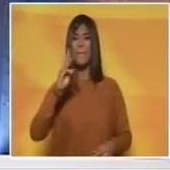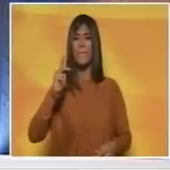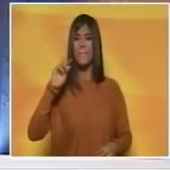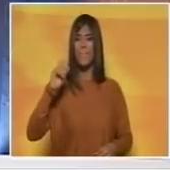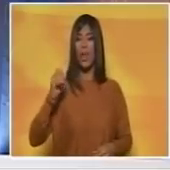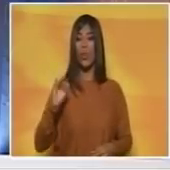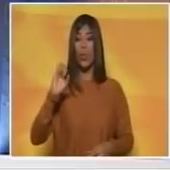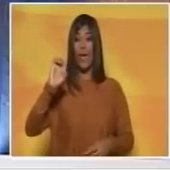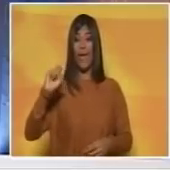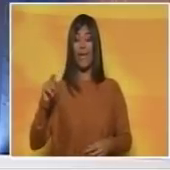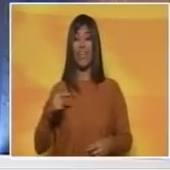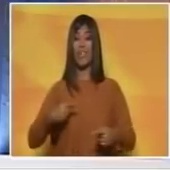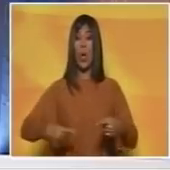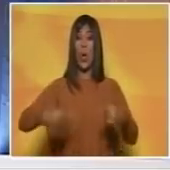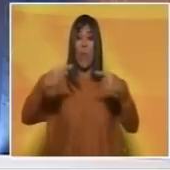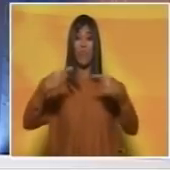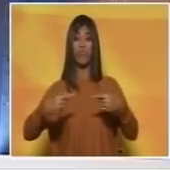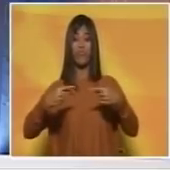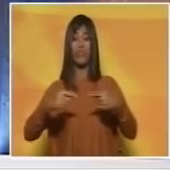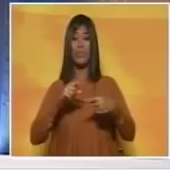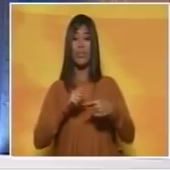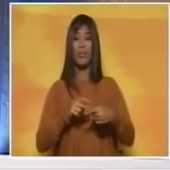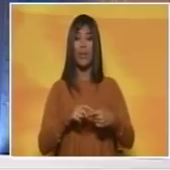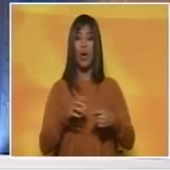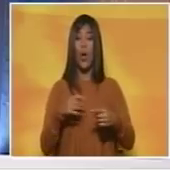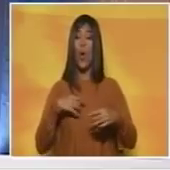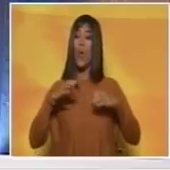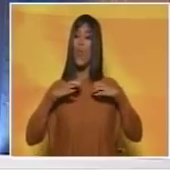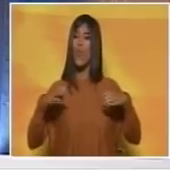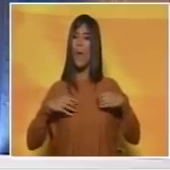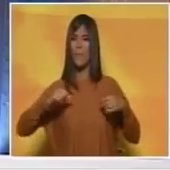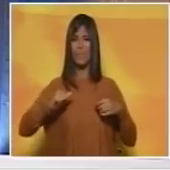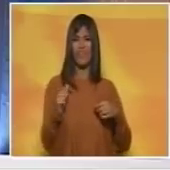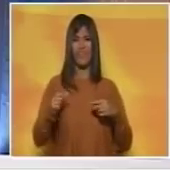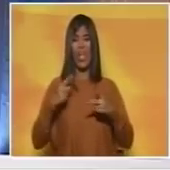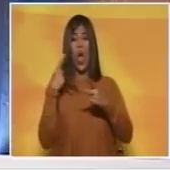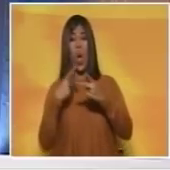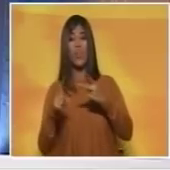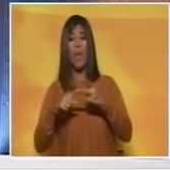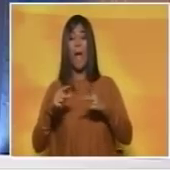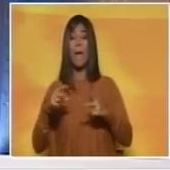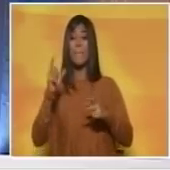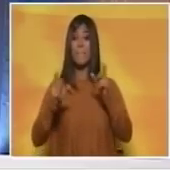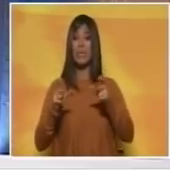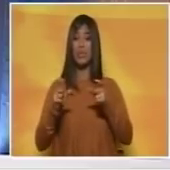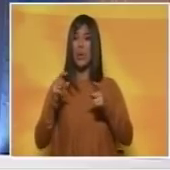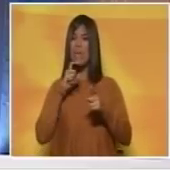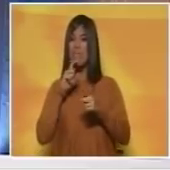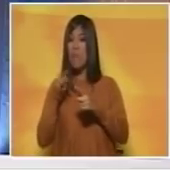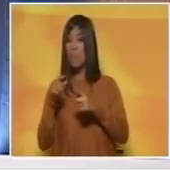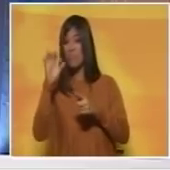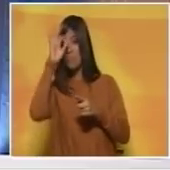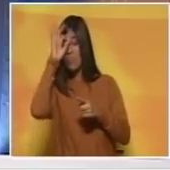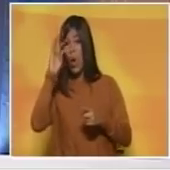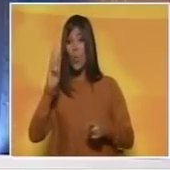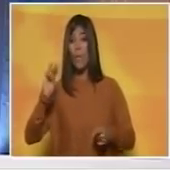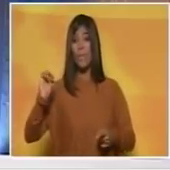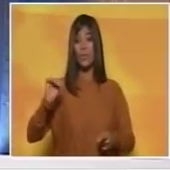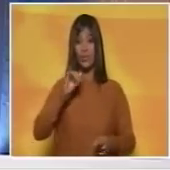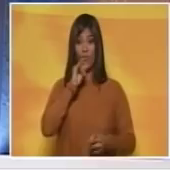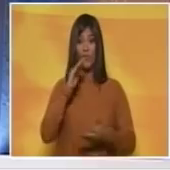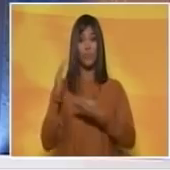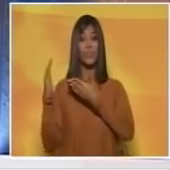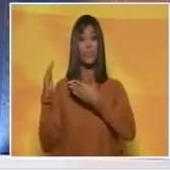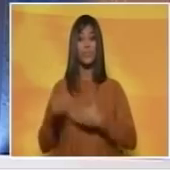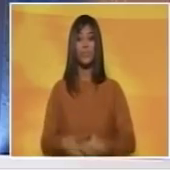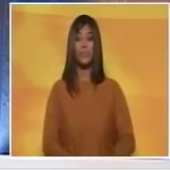se registró un enfrentamiento entre cuerpos policiales y personas sin identificar. Wilmer Martínez nos tiene los detalles desde